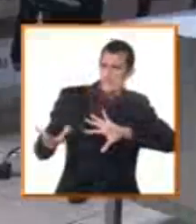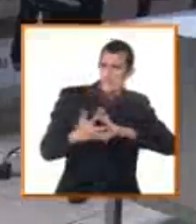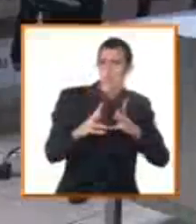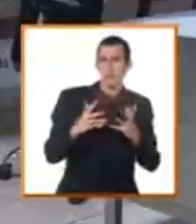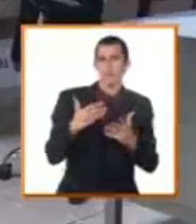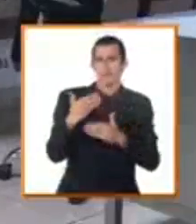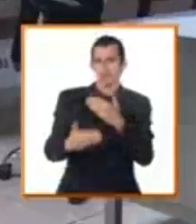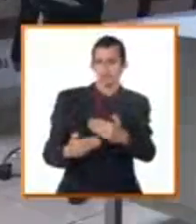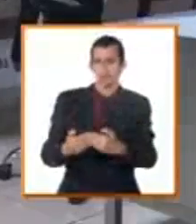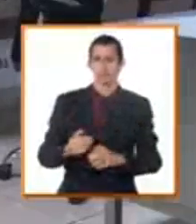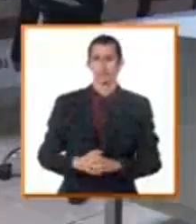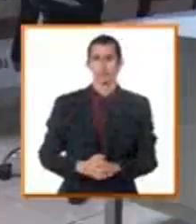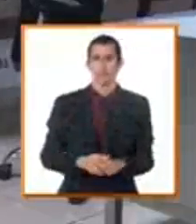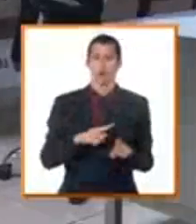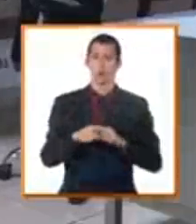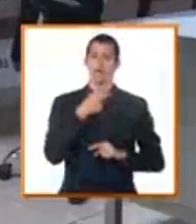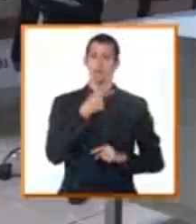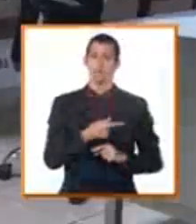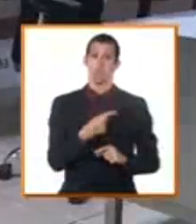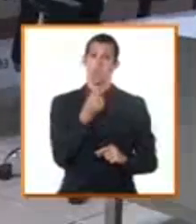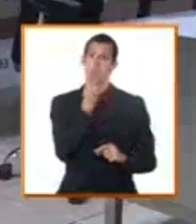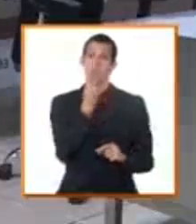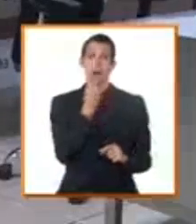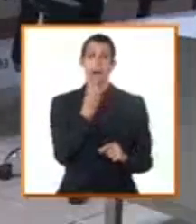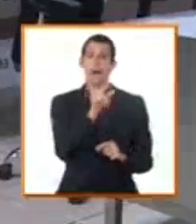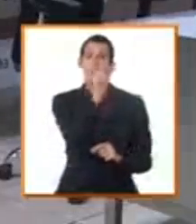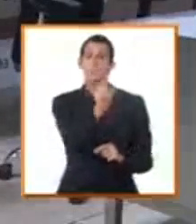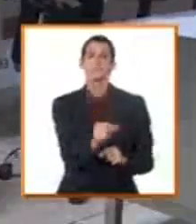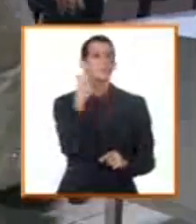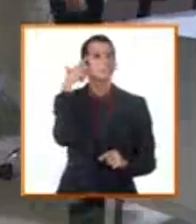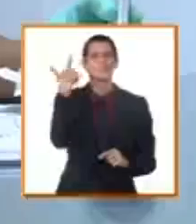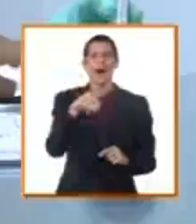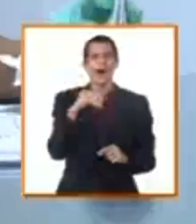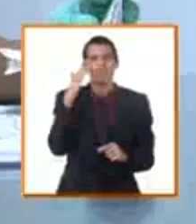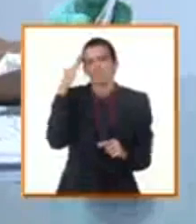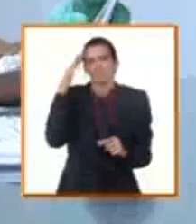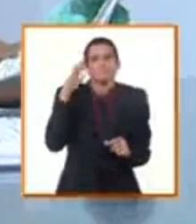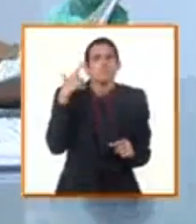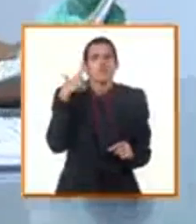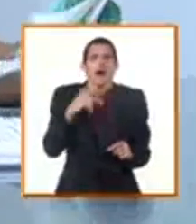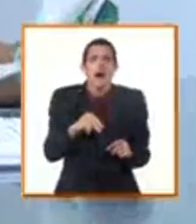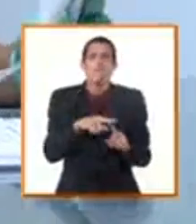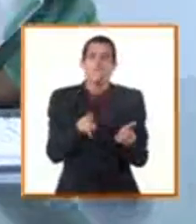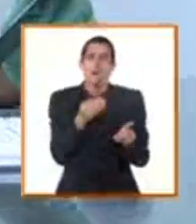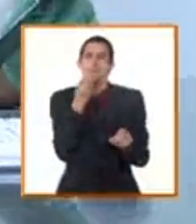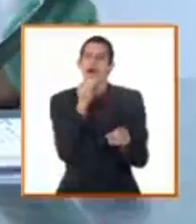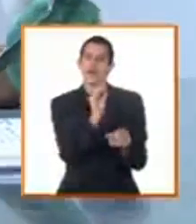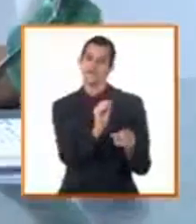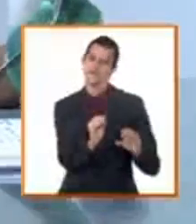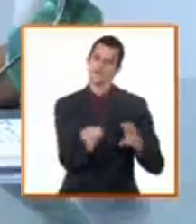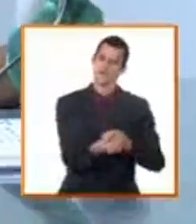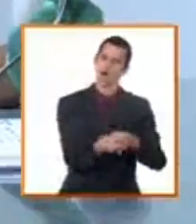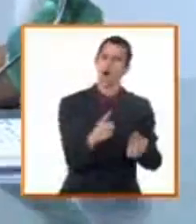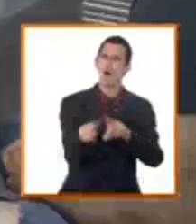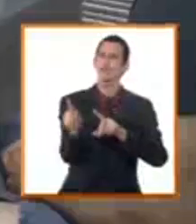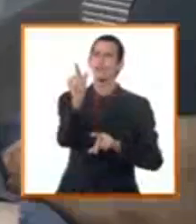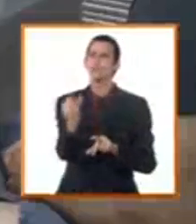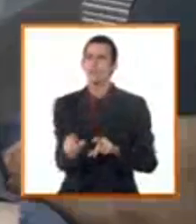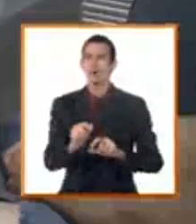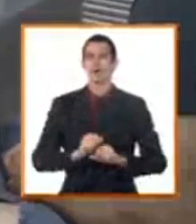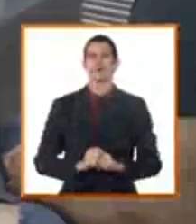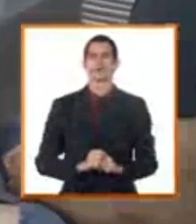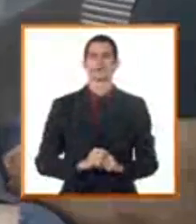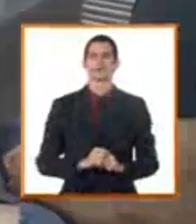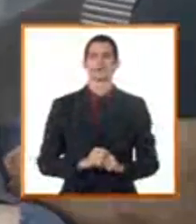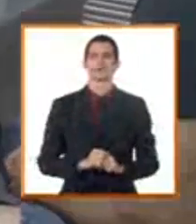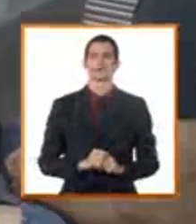ser víctimas de organizaciones que están traficando o tratando con ellos. Es importante familiarizarse con esa técnica en